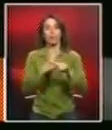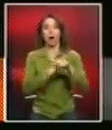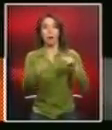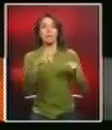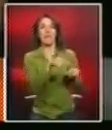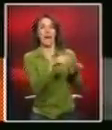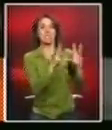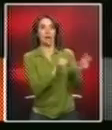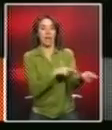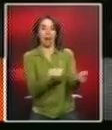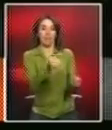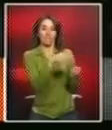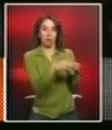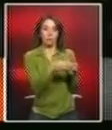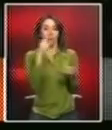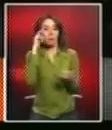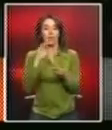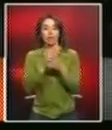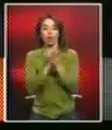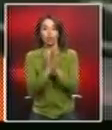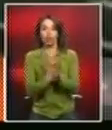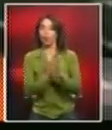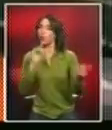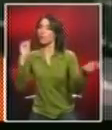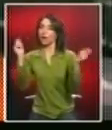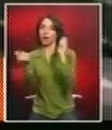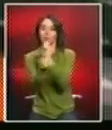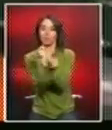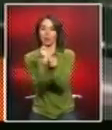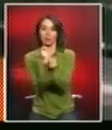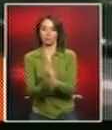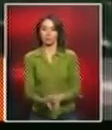a la familia. Pero todo iba a cambiar.